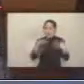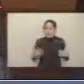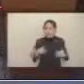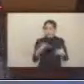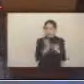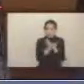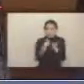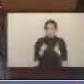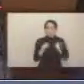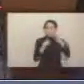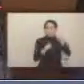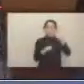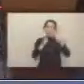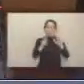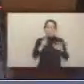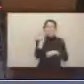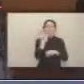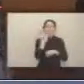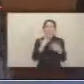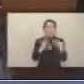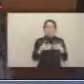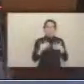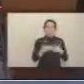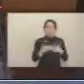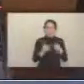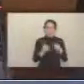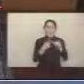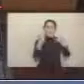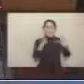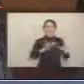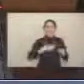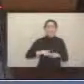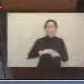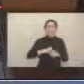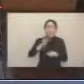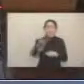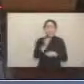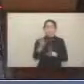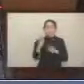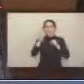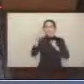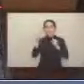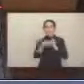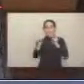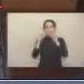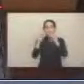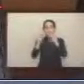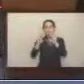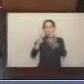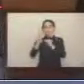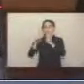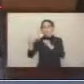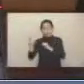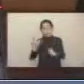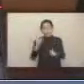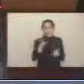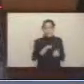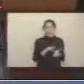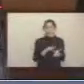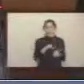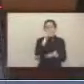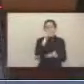funcionamiento repartidas por 37 concejos con 3.822 plazas disponibles. En el curso 2011 había